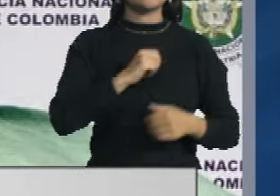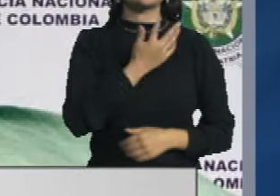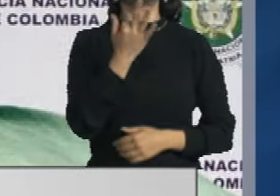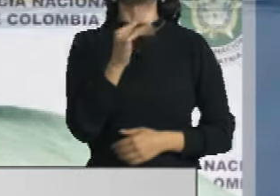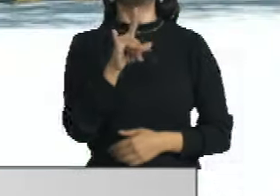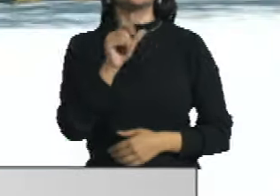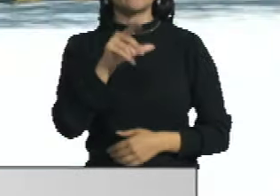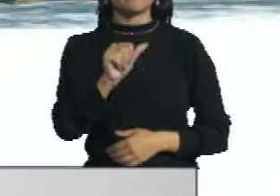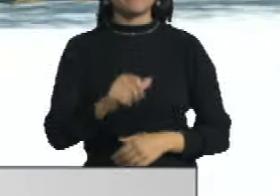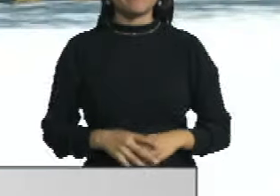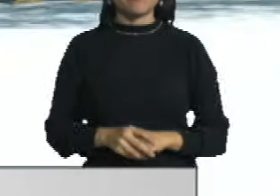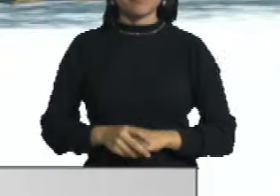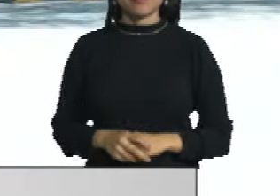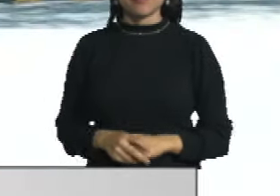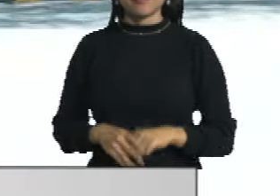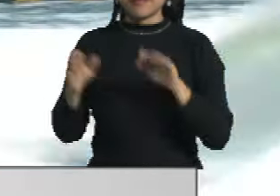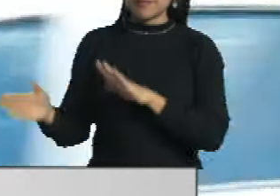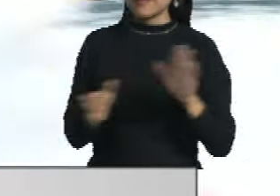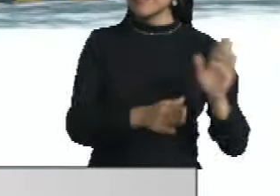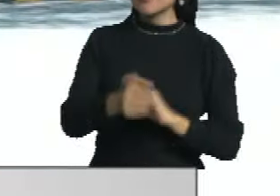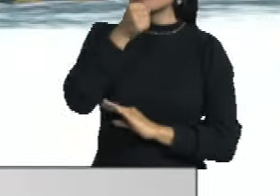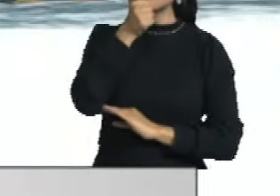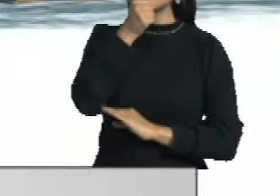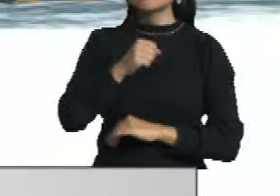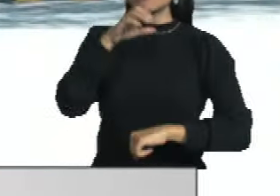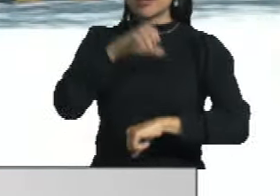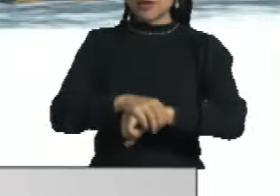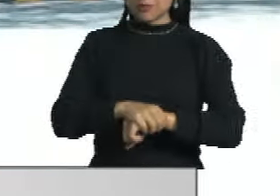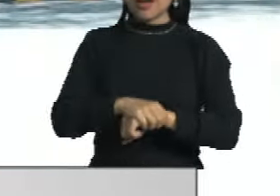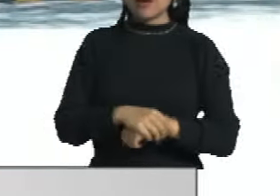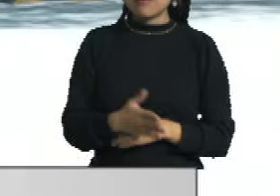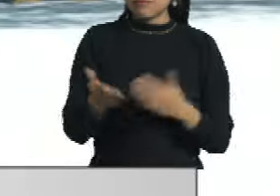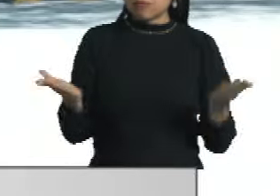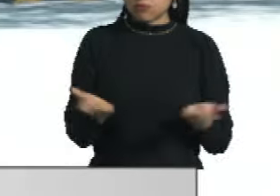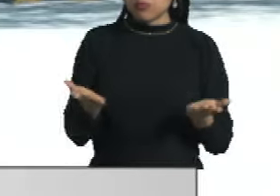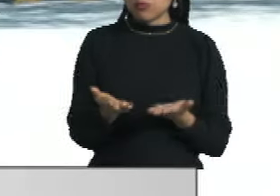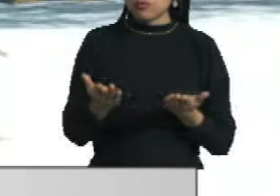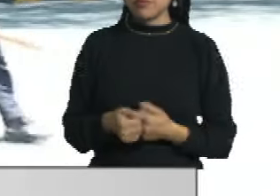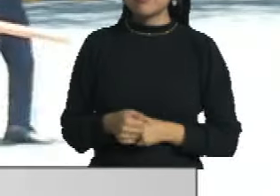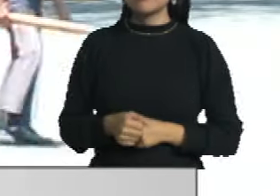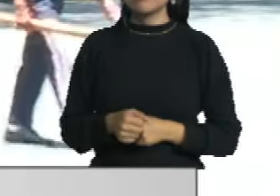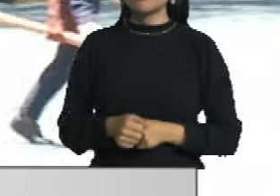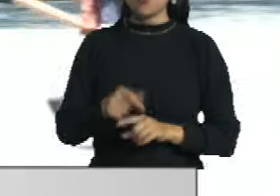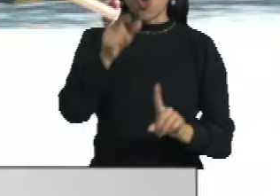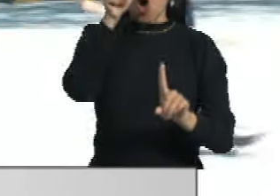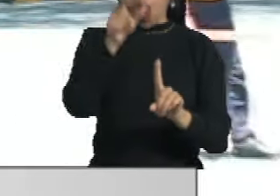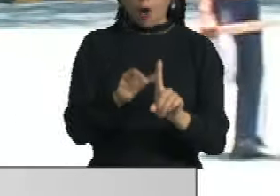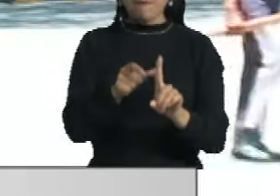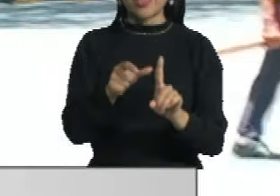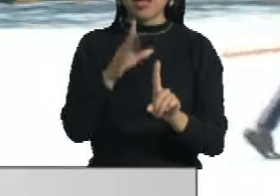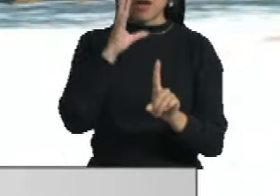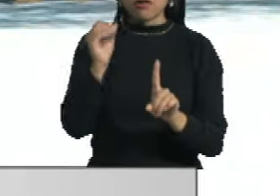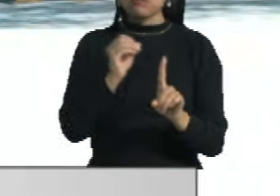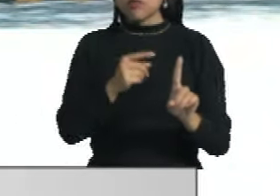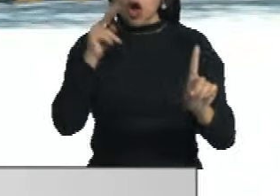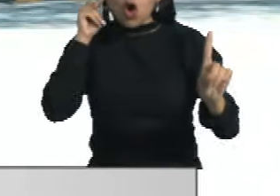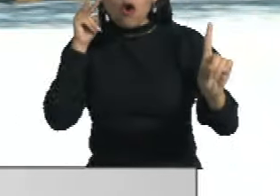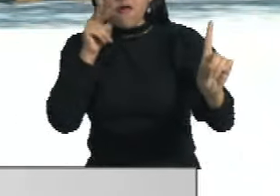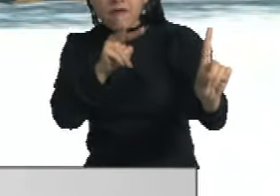Tuluá. Y en otras noticias, fue capturado en el municipio de Tuluá en flagrancia un hombre minutos después de que